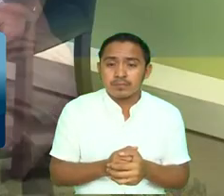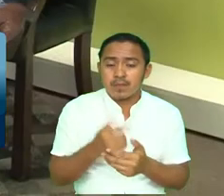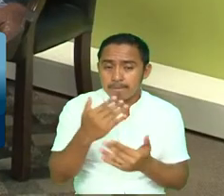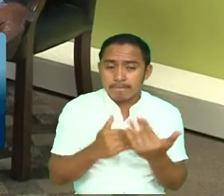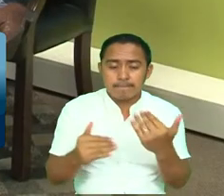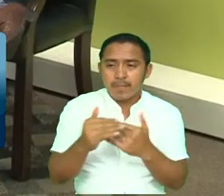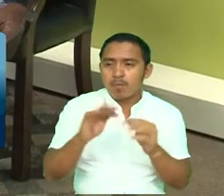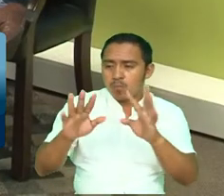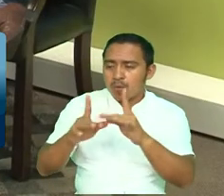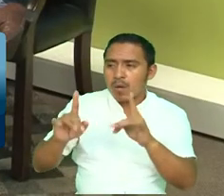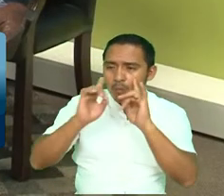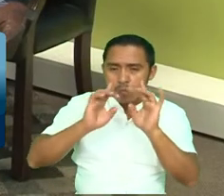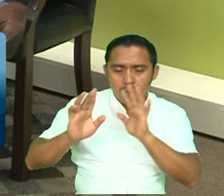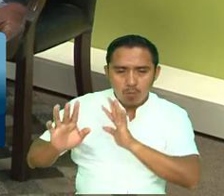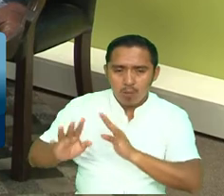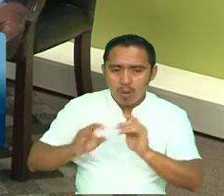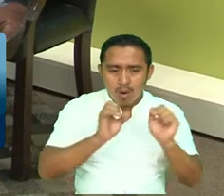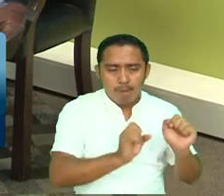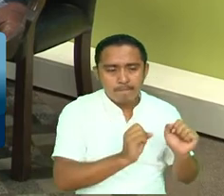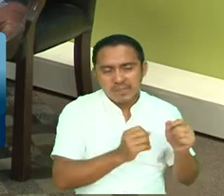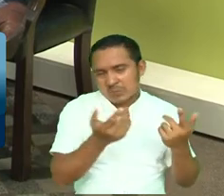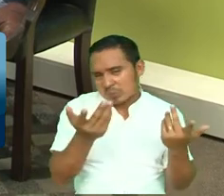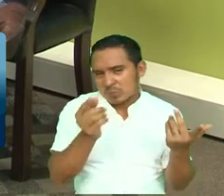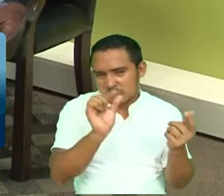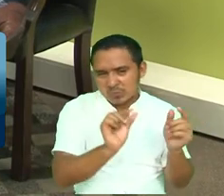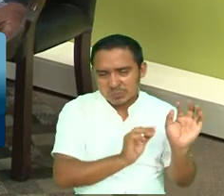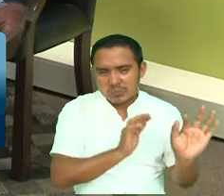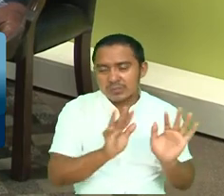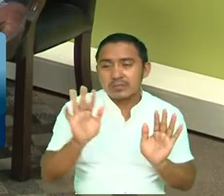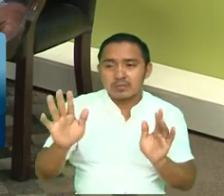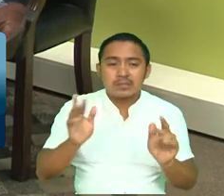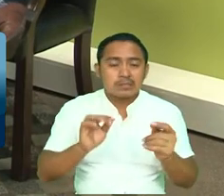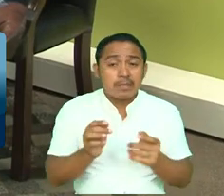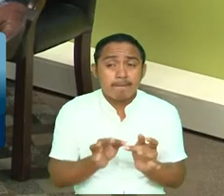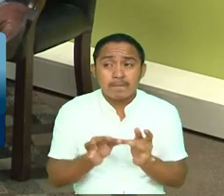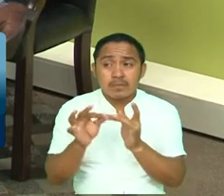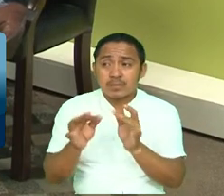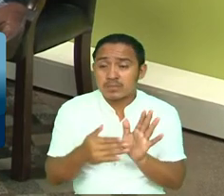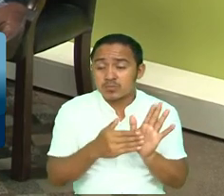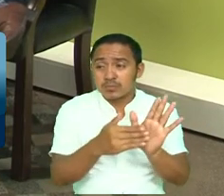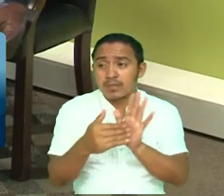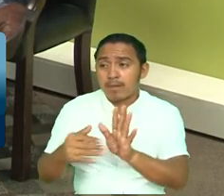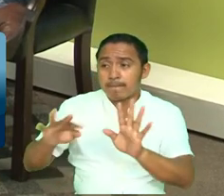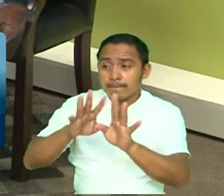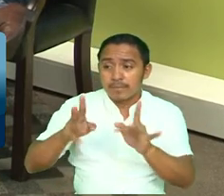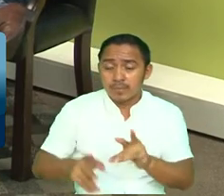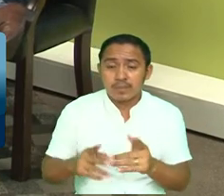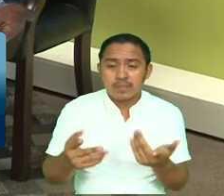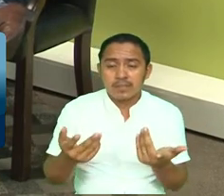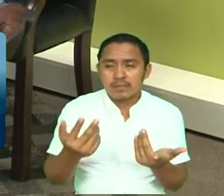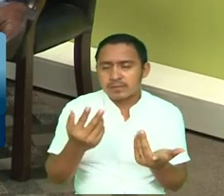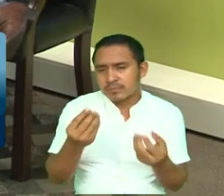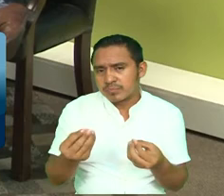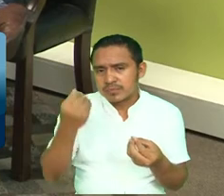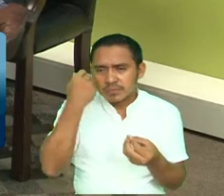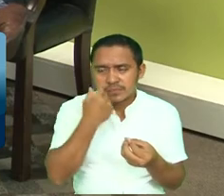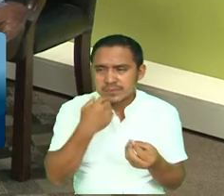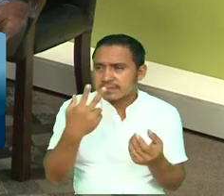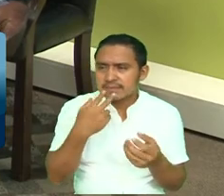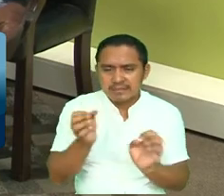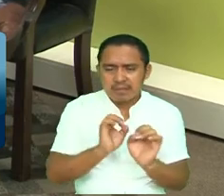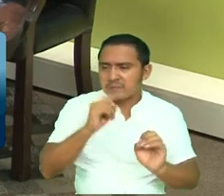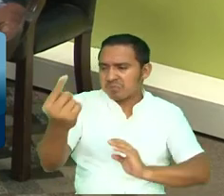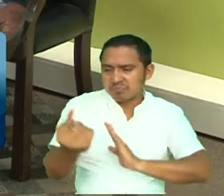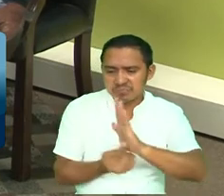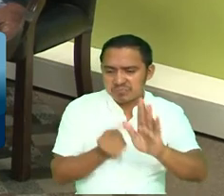más cuidadas de su estética. De su presentación, ¿verdad? Y casi siempre a las mujeres no les da tanta pena ir a pasar consulta por